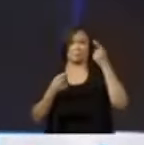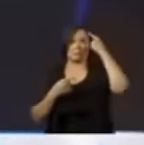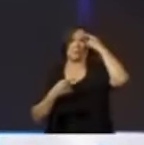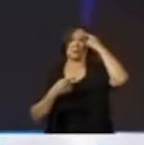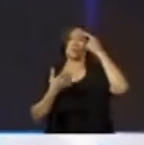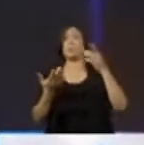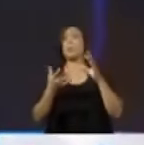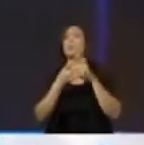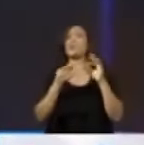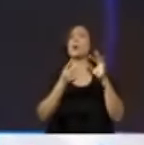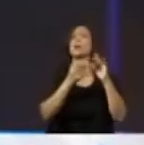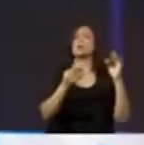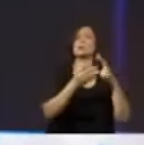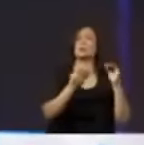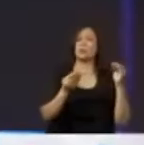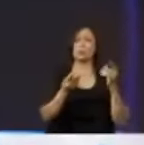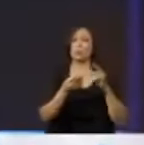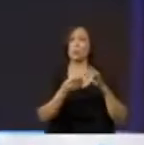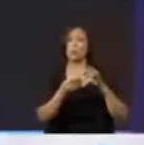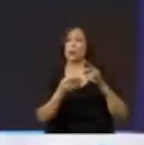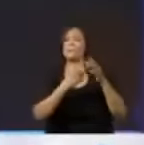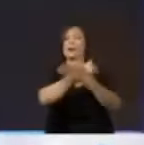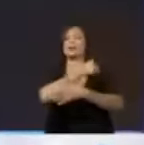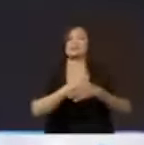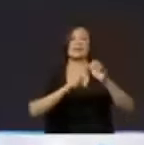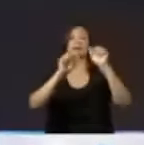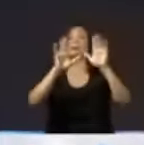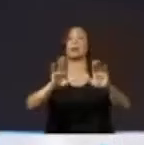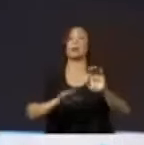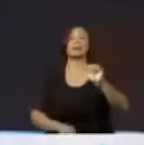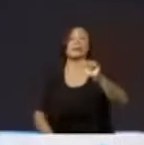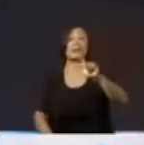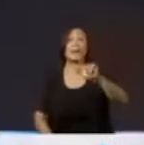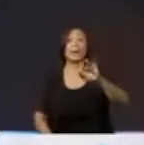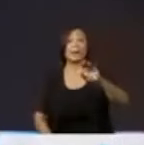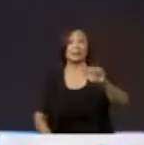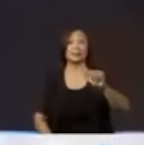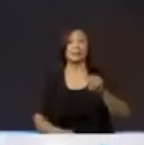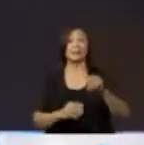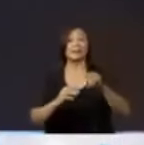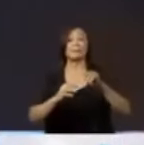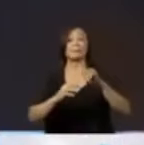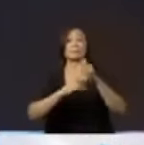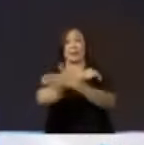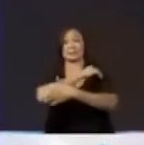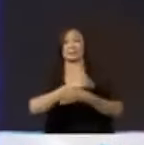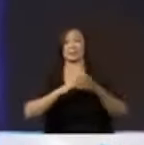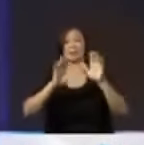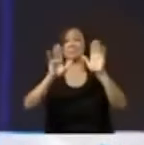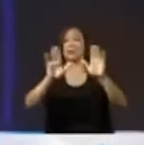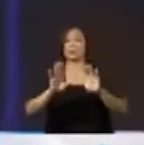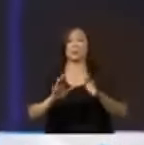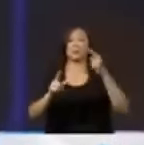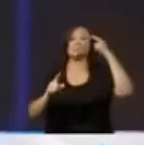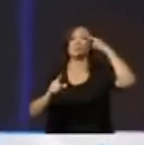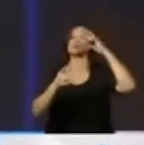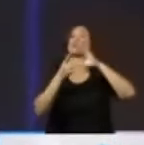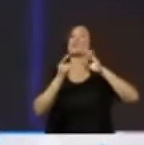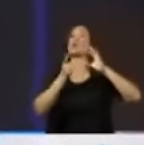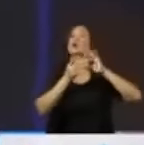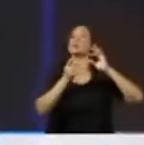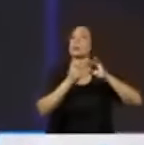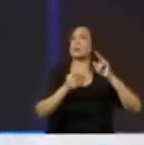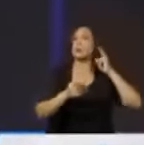en un cuento de hadas o en el País de las Maravillas, de Alicia en el País de las Maravillas. Pero la verdad que el que está ahí